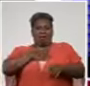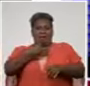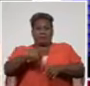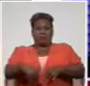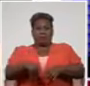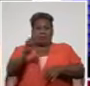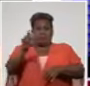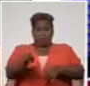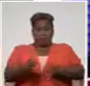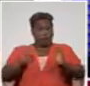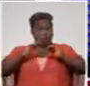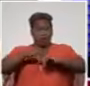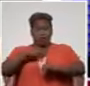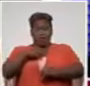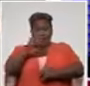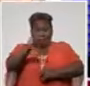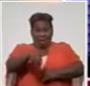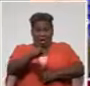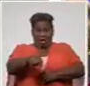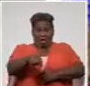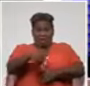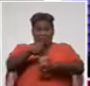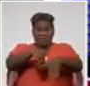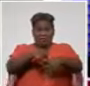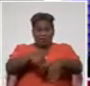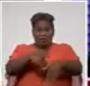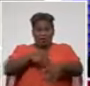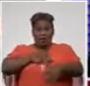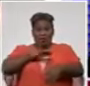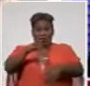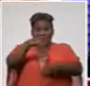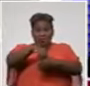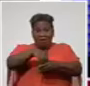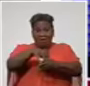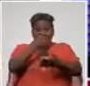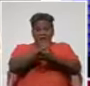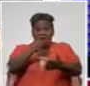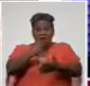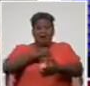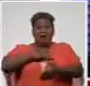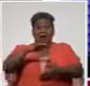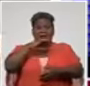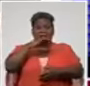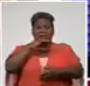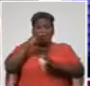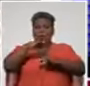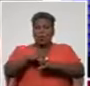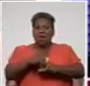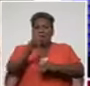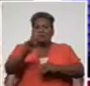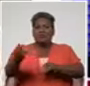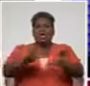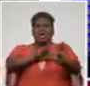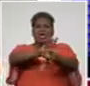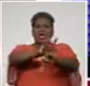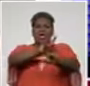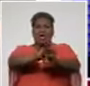actualizadas de carnet de identidad, que no se trata de personas que por razones de ilegalidad están aquí en La Habana. Es decir, hay muchas categorías,